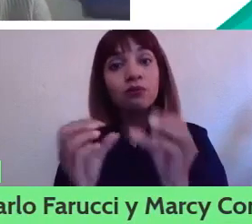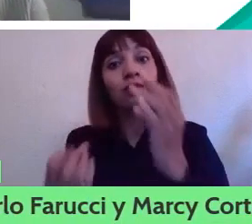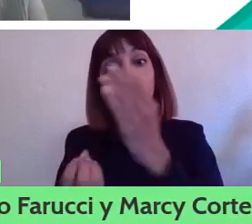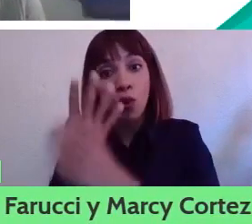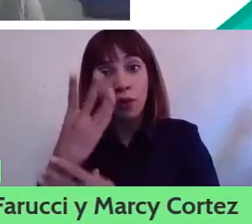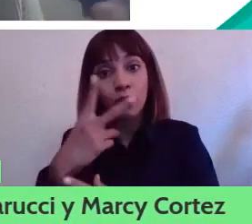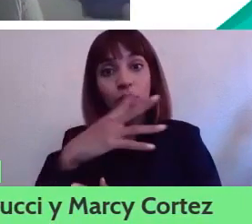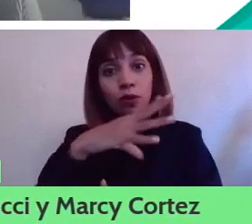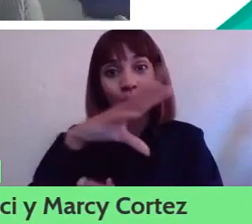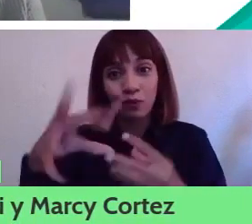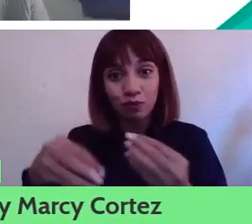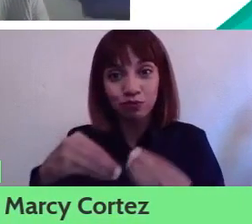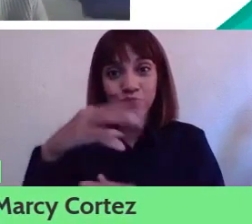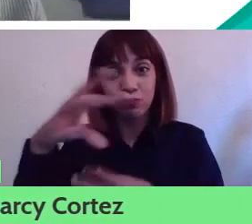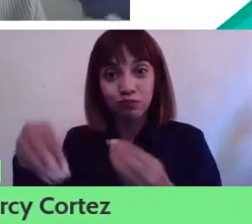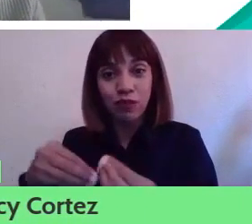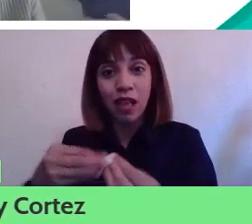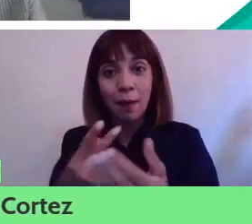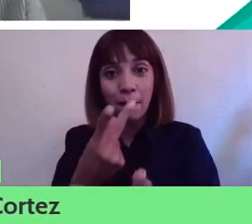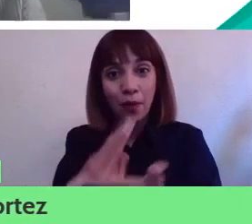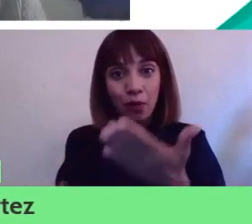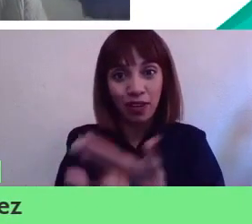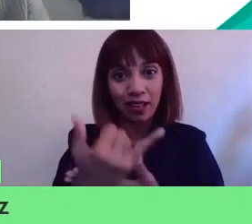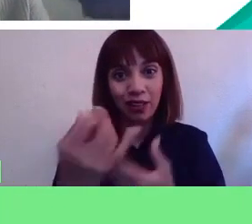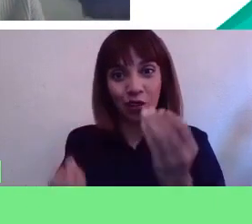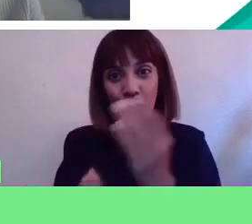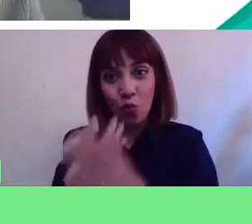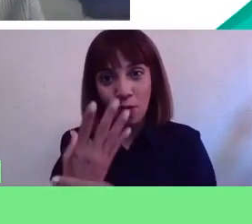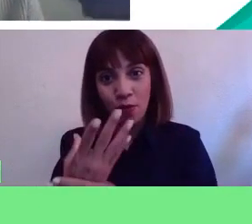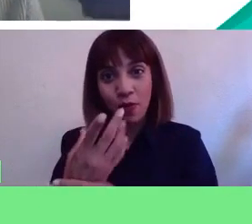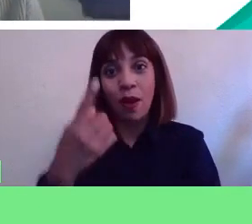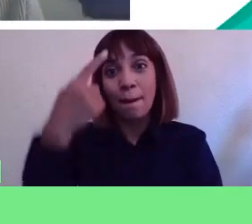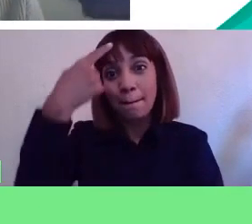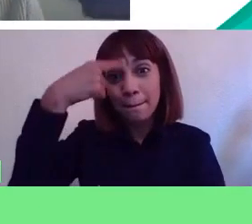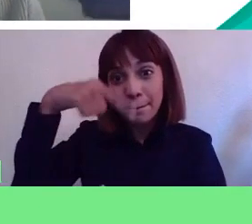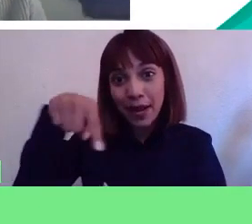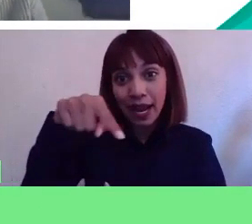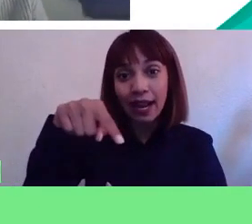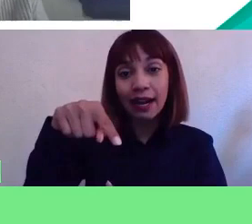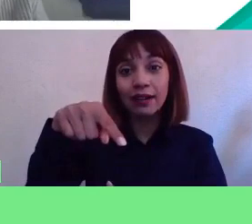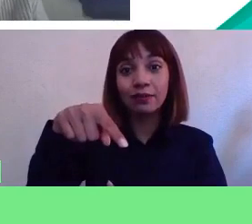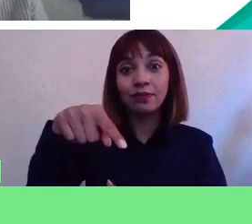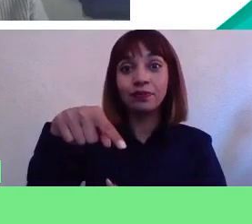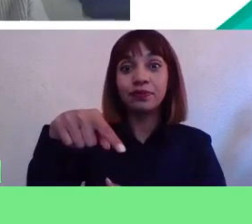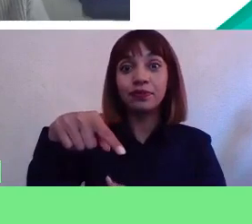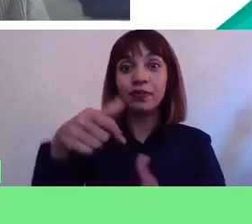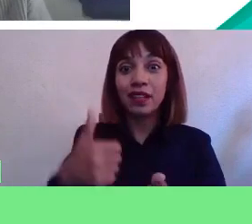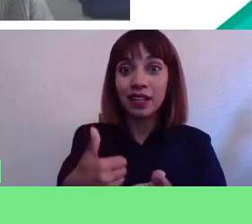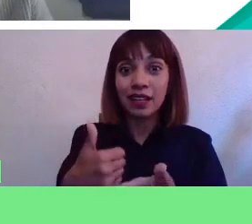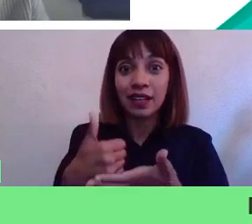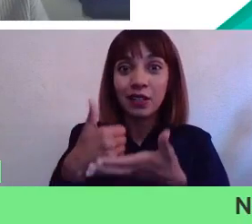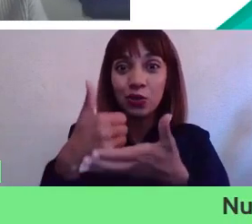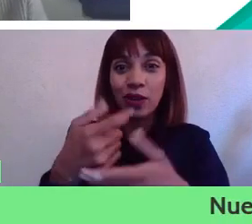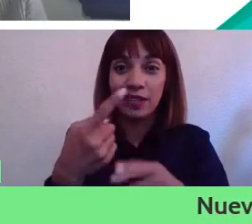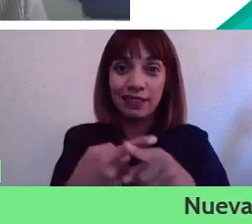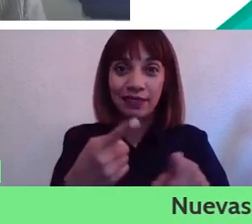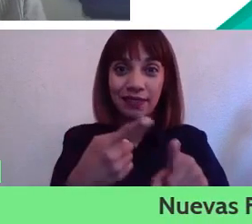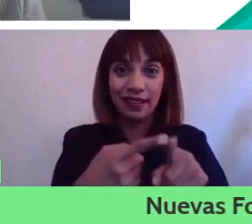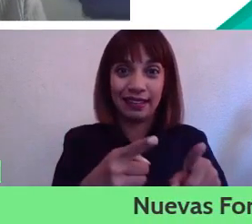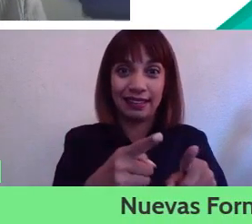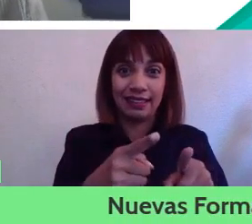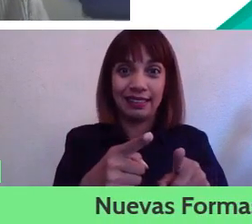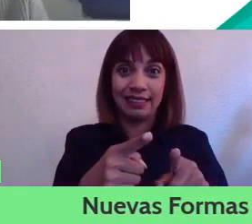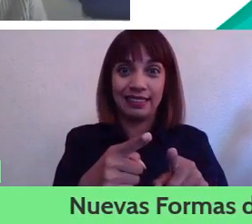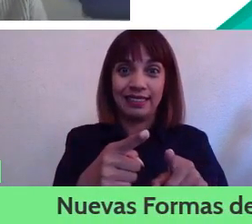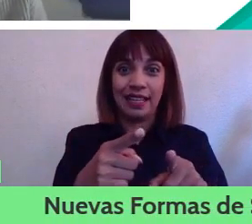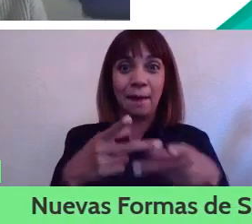cooperativa decida lanzar. Eso genera un círculo virtuoso que hace que la organización pueda seguir